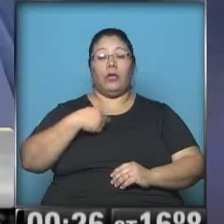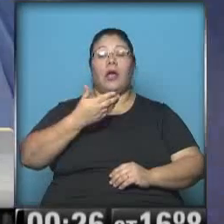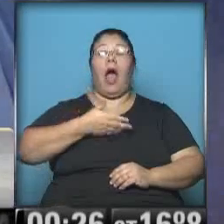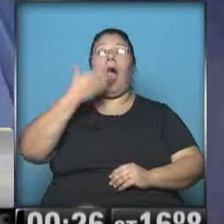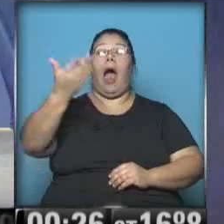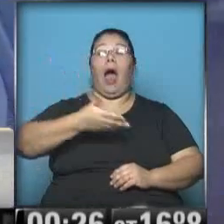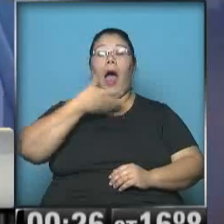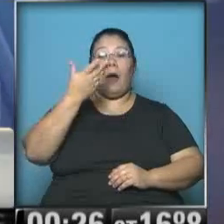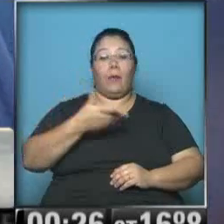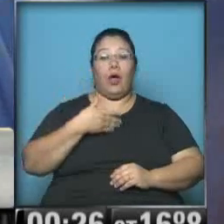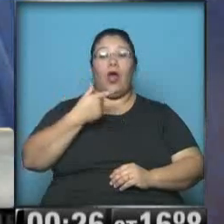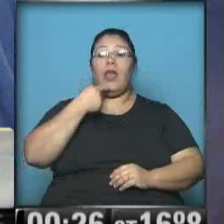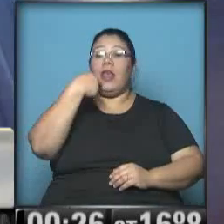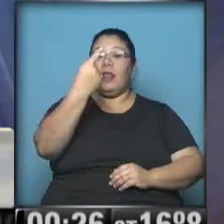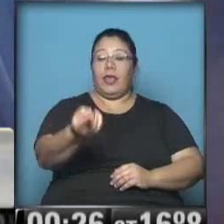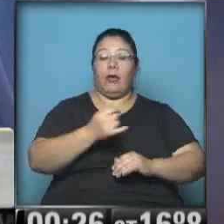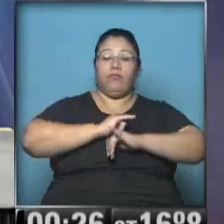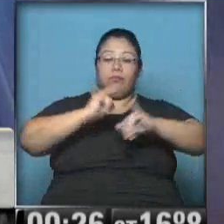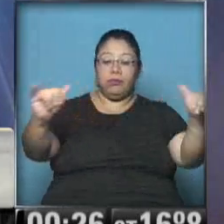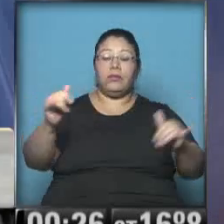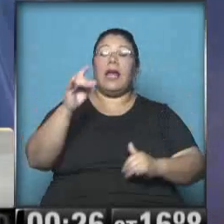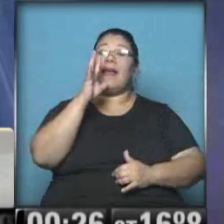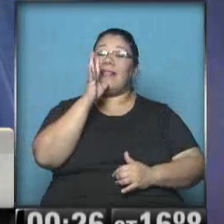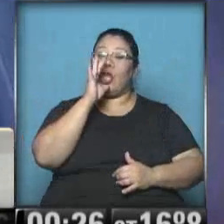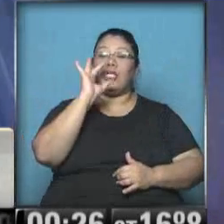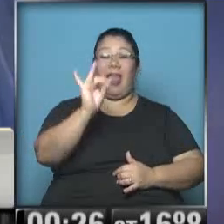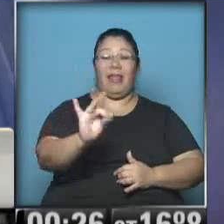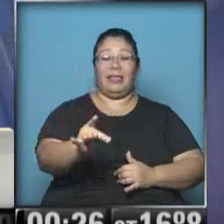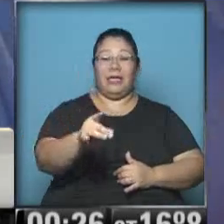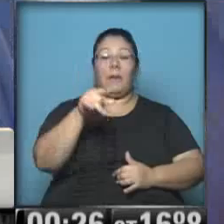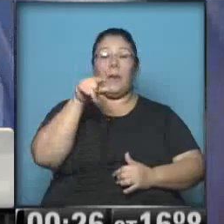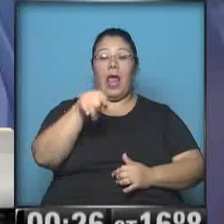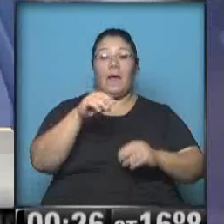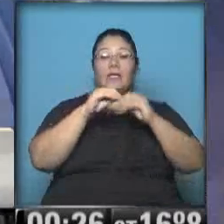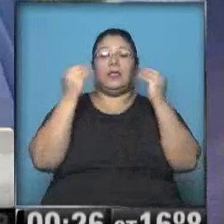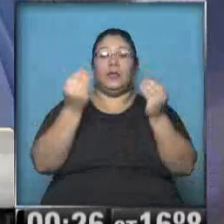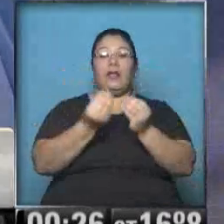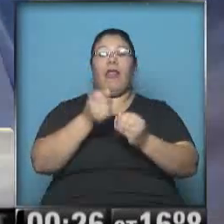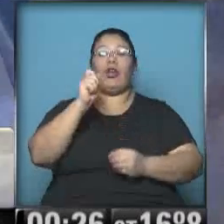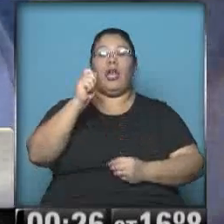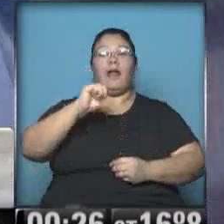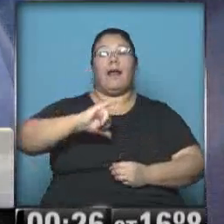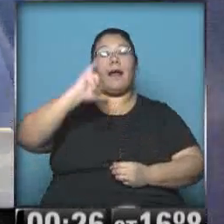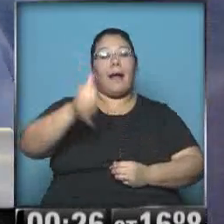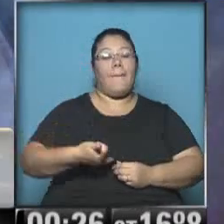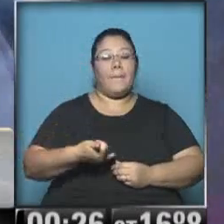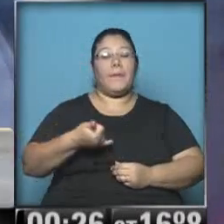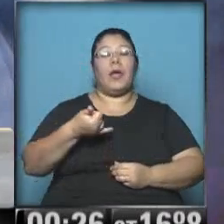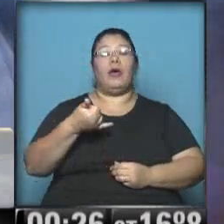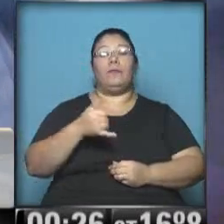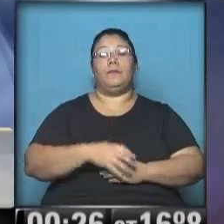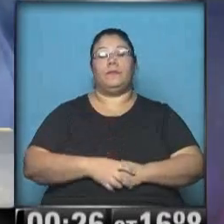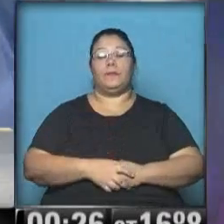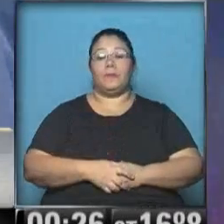que el 14 de diciembre se definirá entonces quién será el campeón de este torneo de transición de la Primera División. Por un lado,